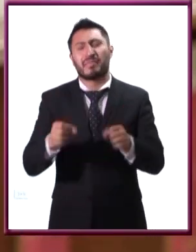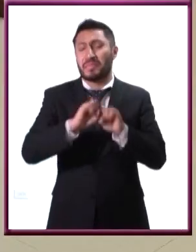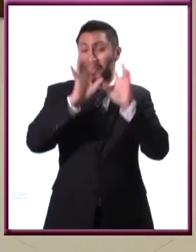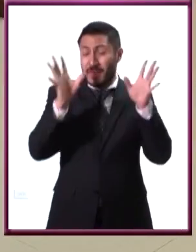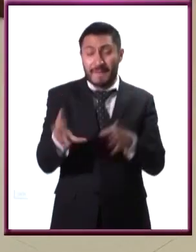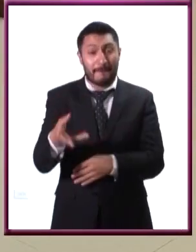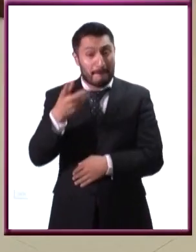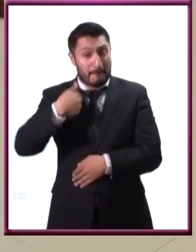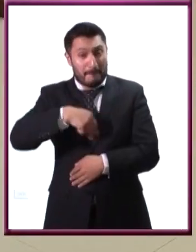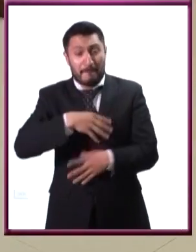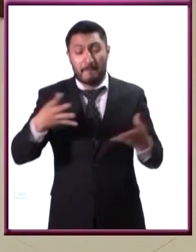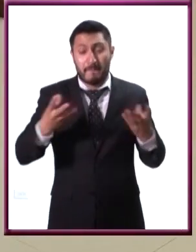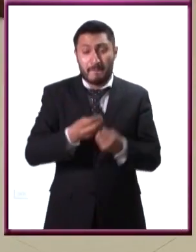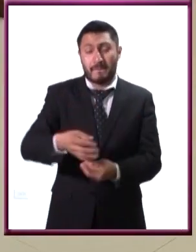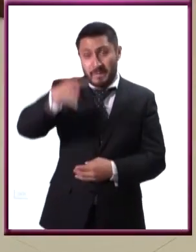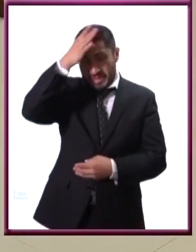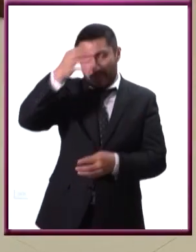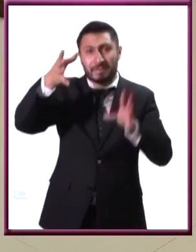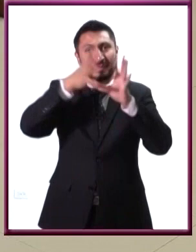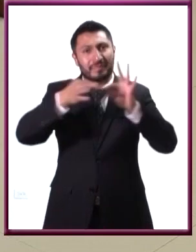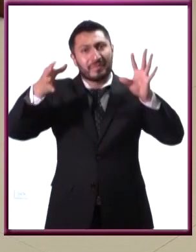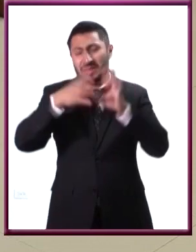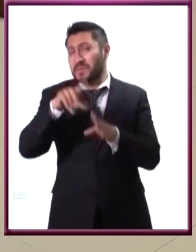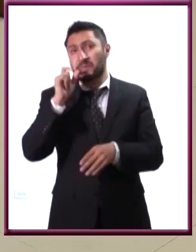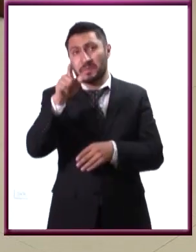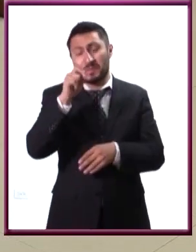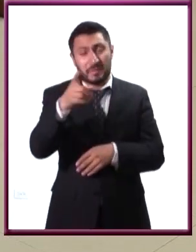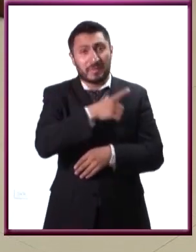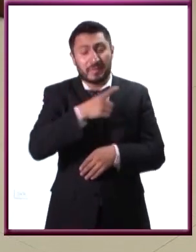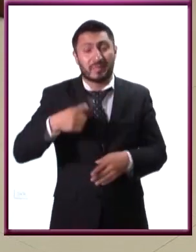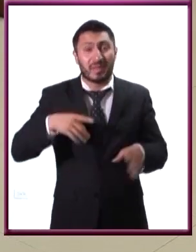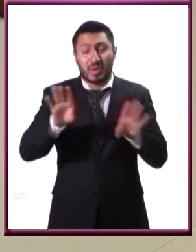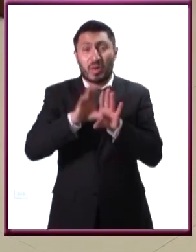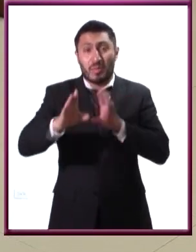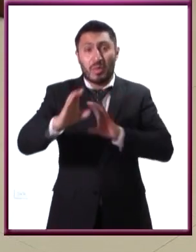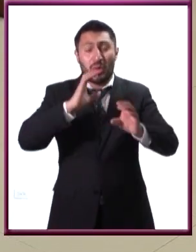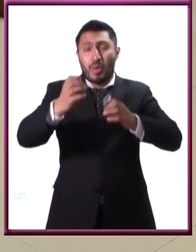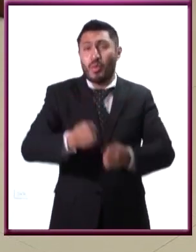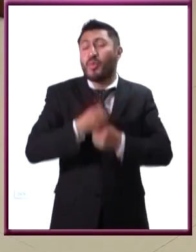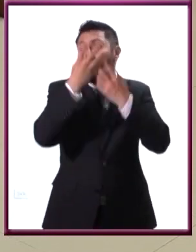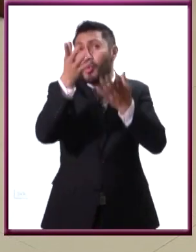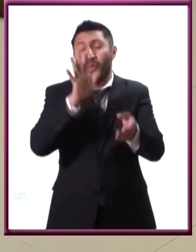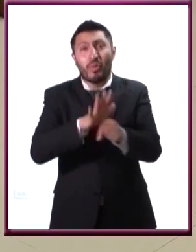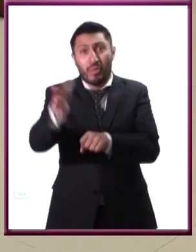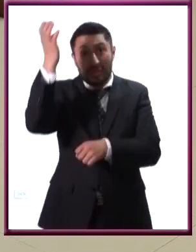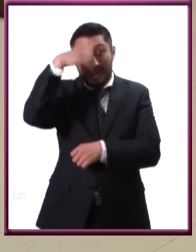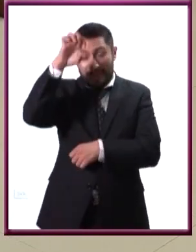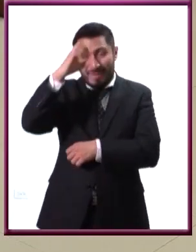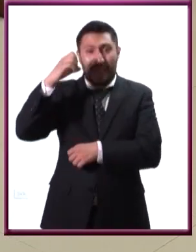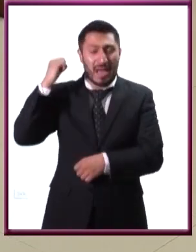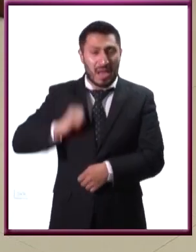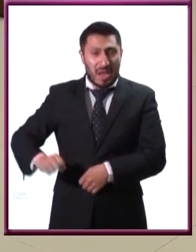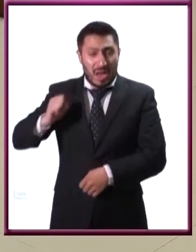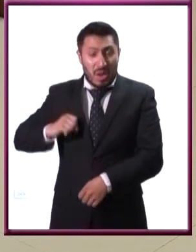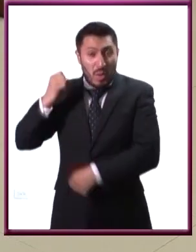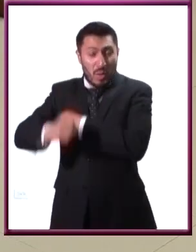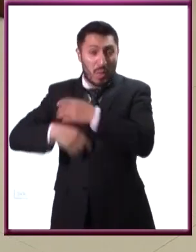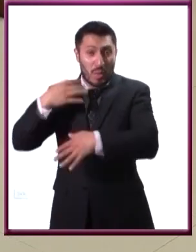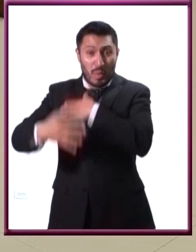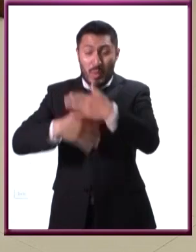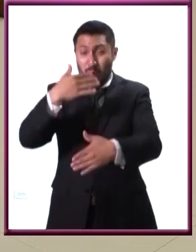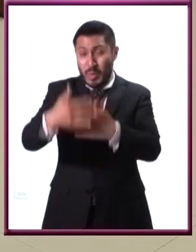posible. Y aprendimos a narrar por lo mismo. Había que transmitir y comunicar lo vivido. Con los siglos,